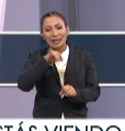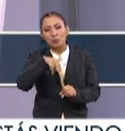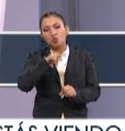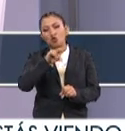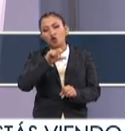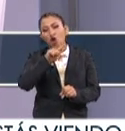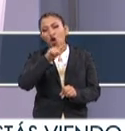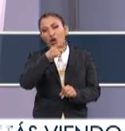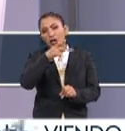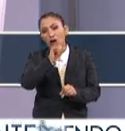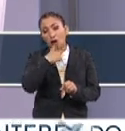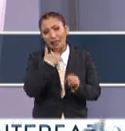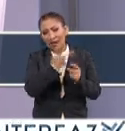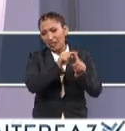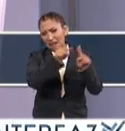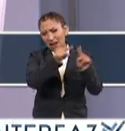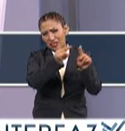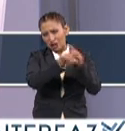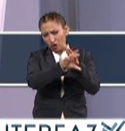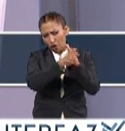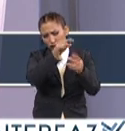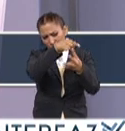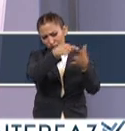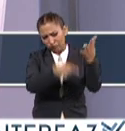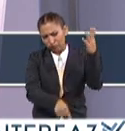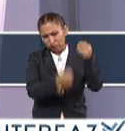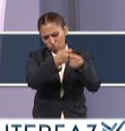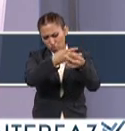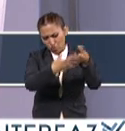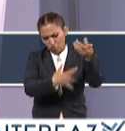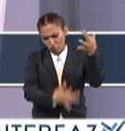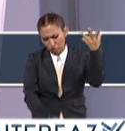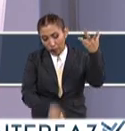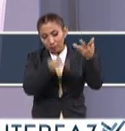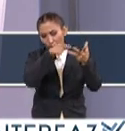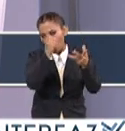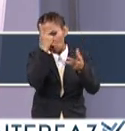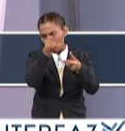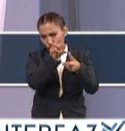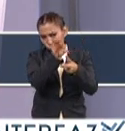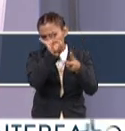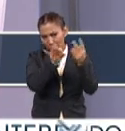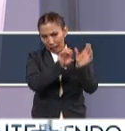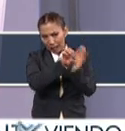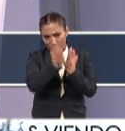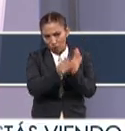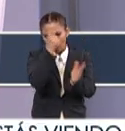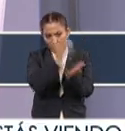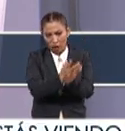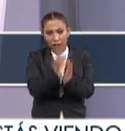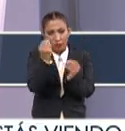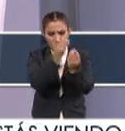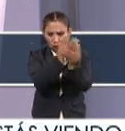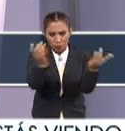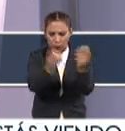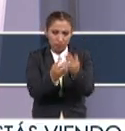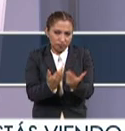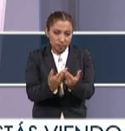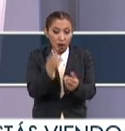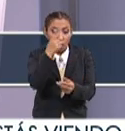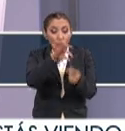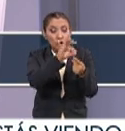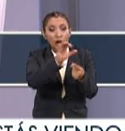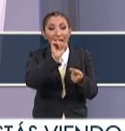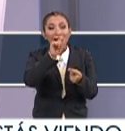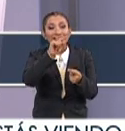y está compuesto de una serie de elementos muy diversos. Voy a poner 2 ejemplos nada más de muchos. Uno